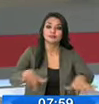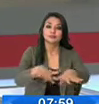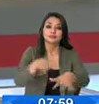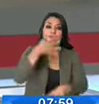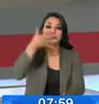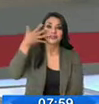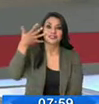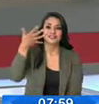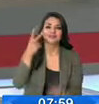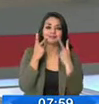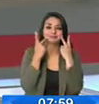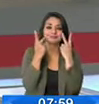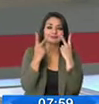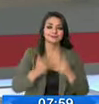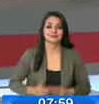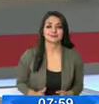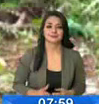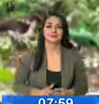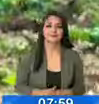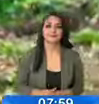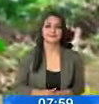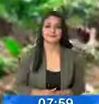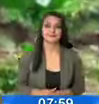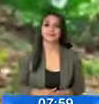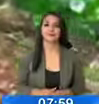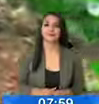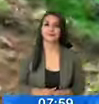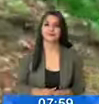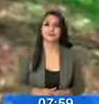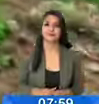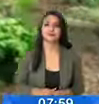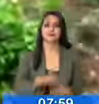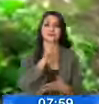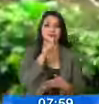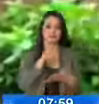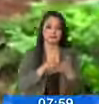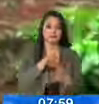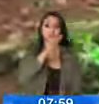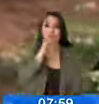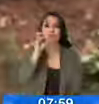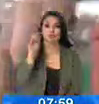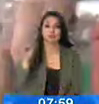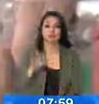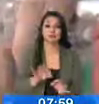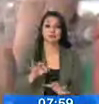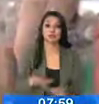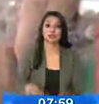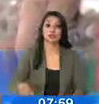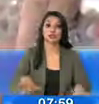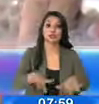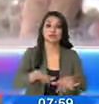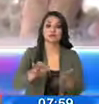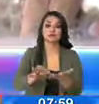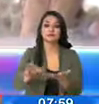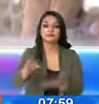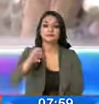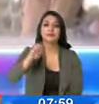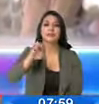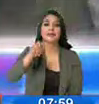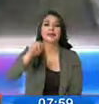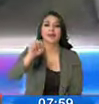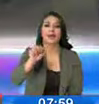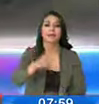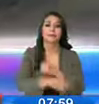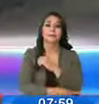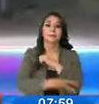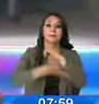pierda este reportaje. Veamos. A 1.200 metros sobre el nivel del mar, en el cantón Mera de la provincia de Pastaza,